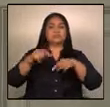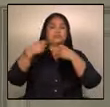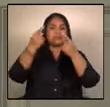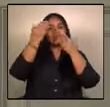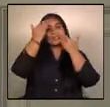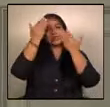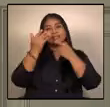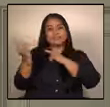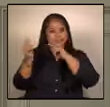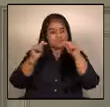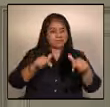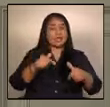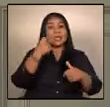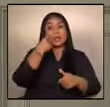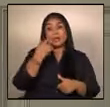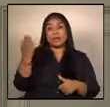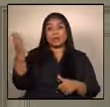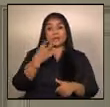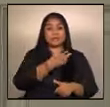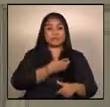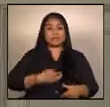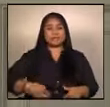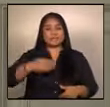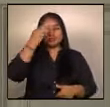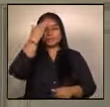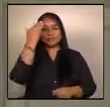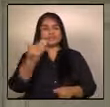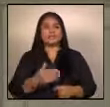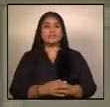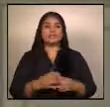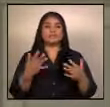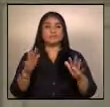día y ahora escucharemos al señor presidente. Muchas gracias.